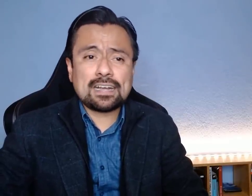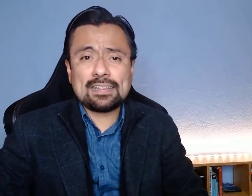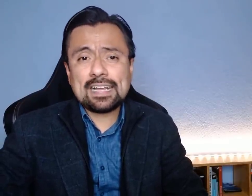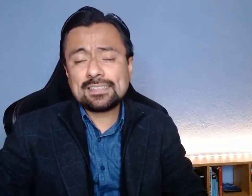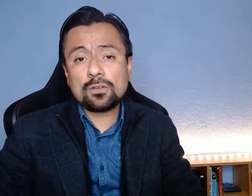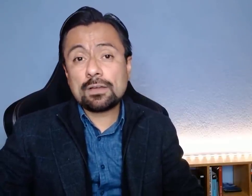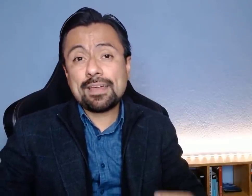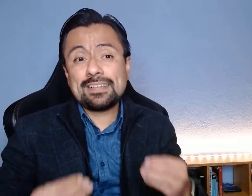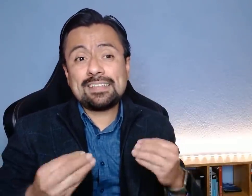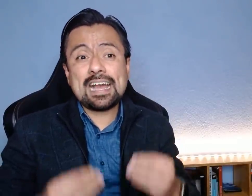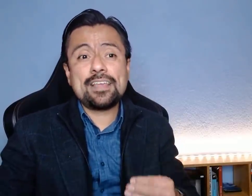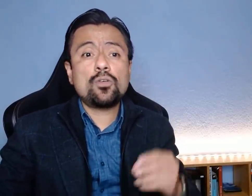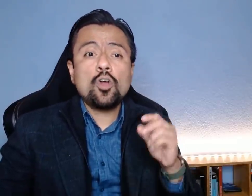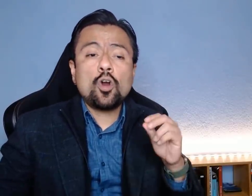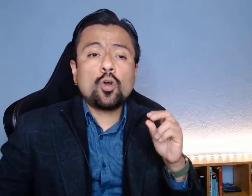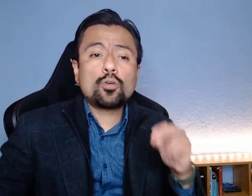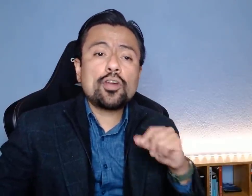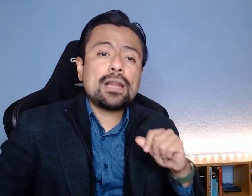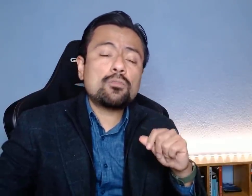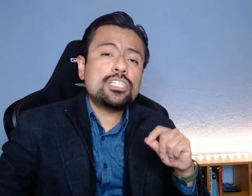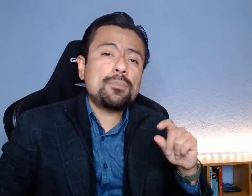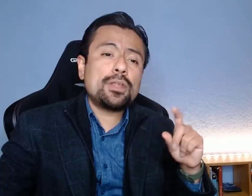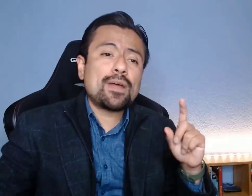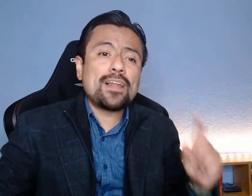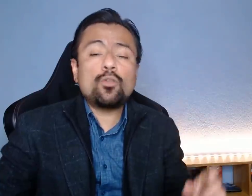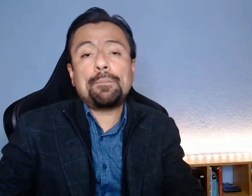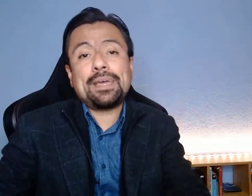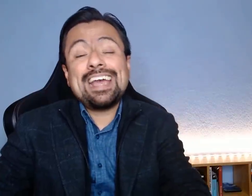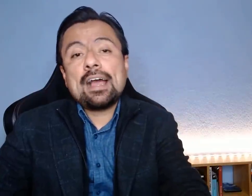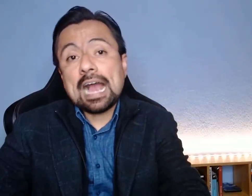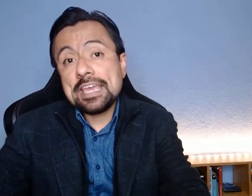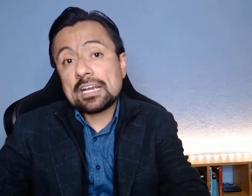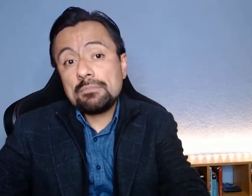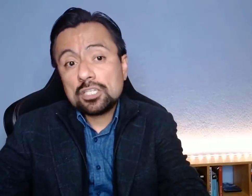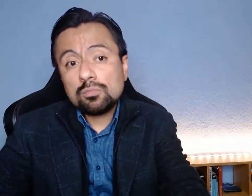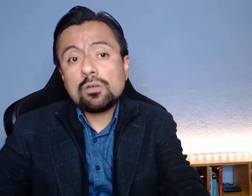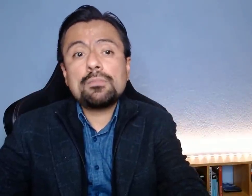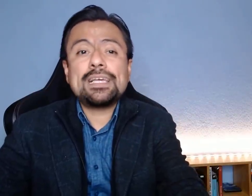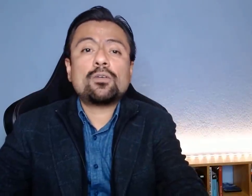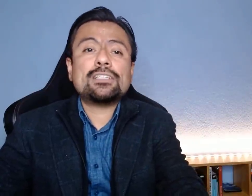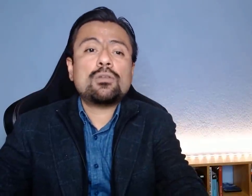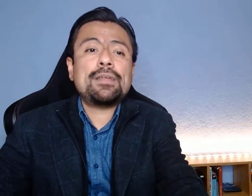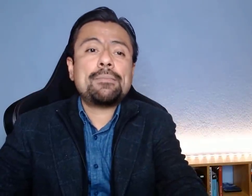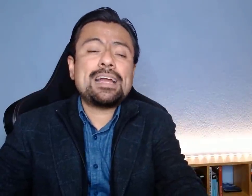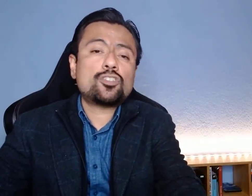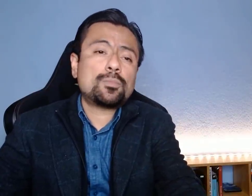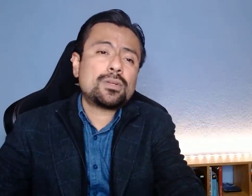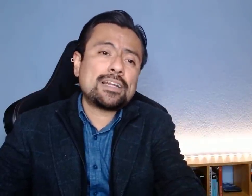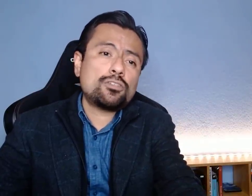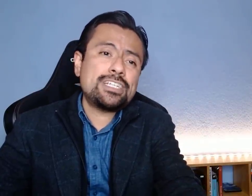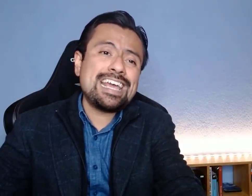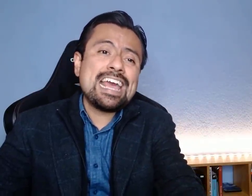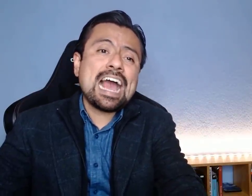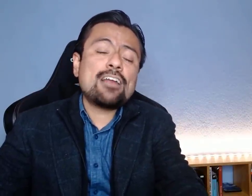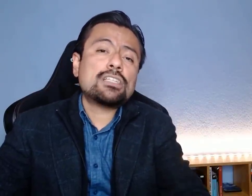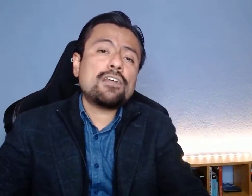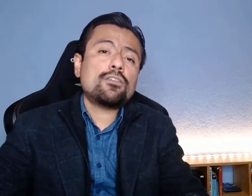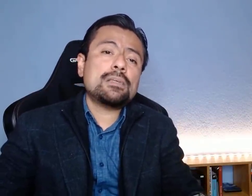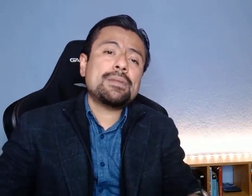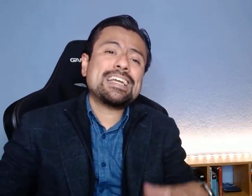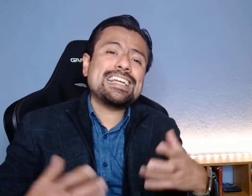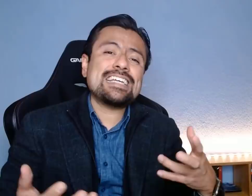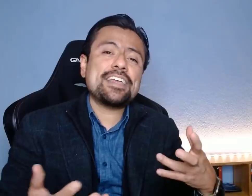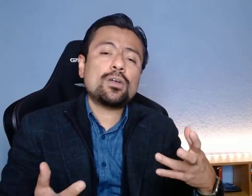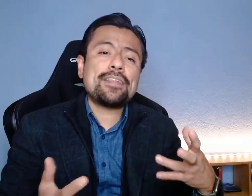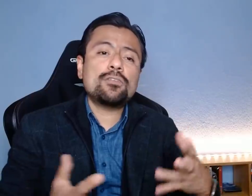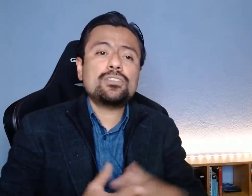estado de Zacatecas en lo que va de este año. Ocurrió en el municipio de Guadalupe. Ayer mismo, miércoles 9 de marzo por la noche, a los teléfonos